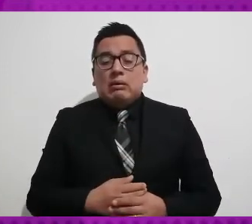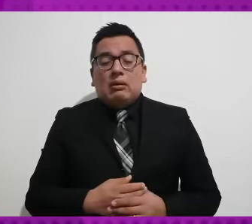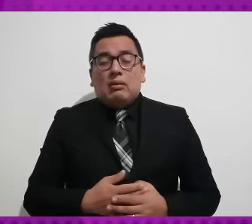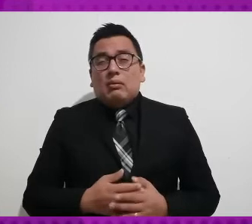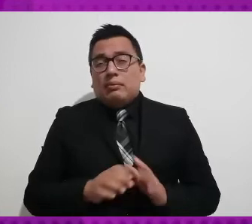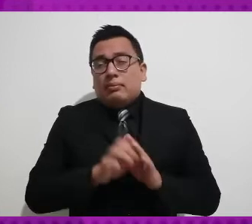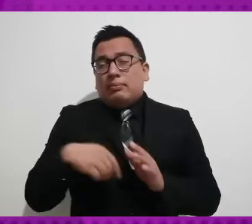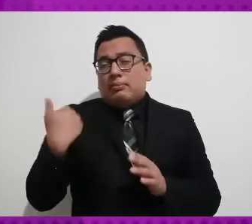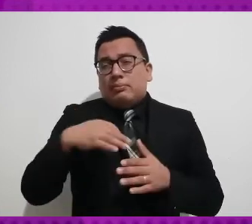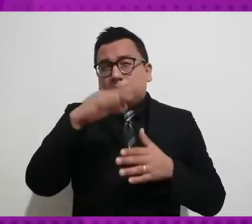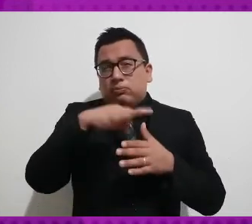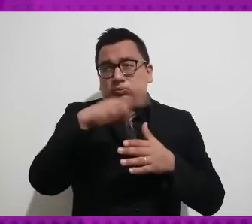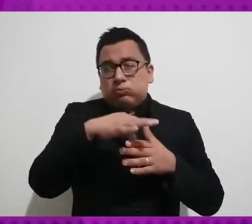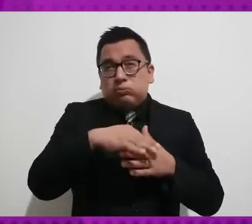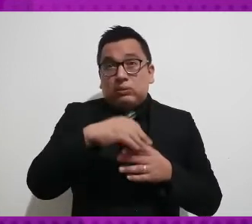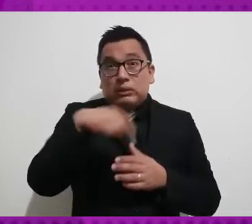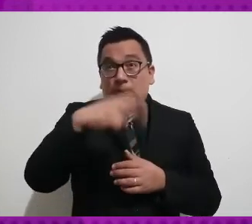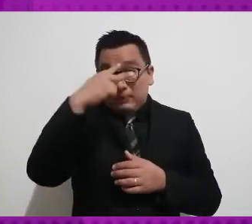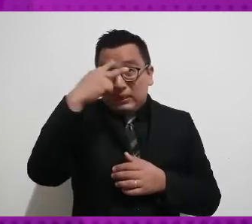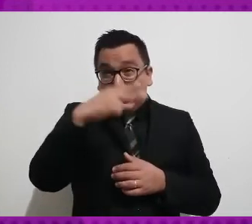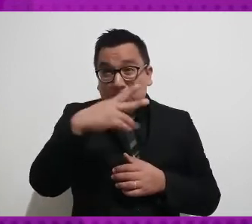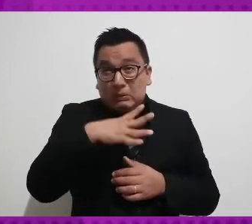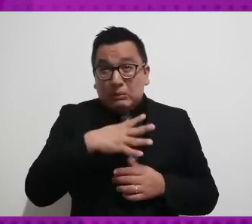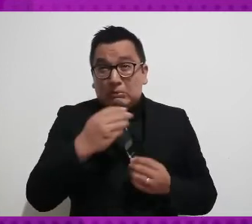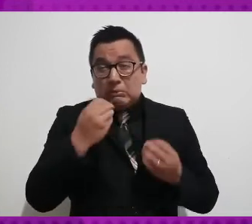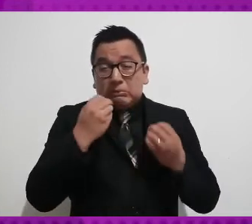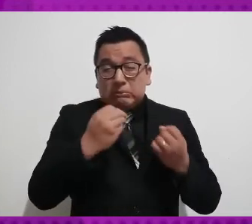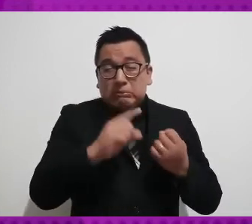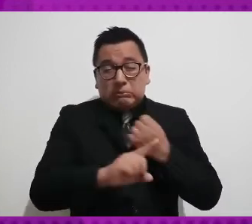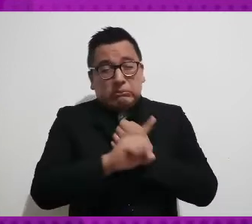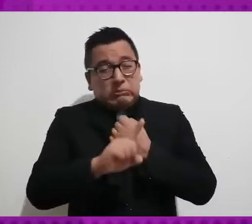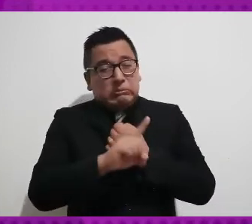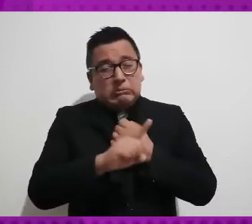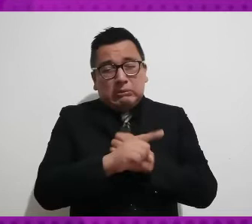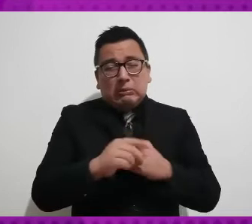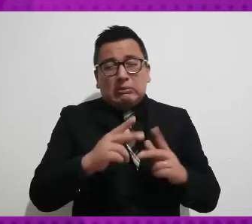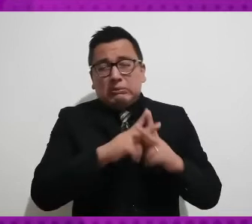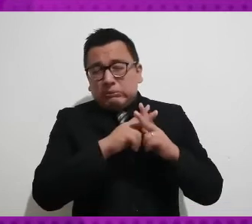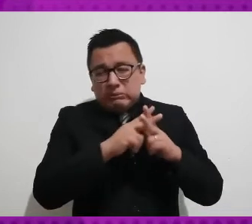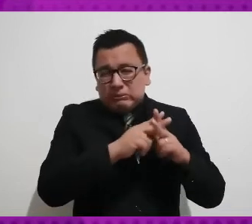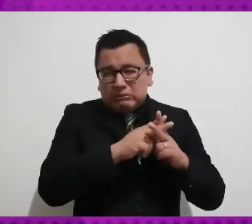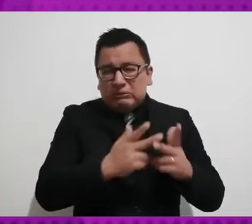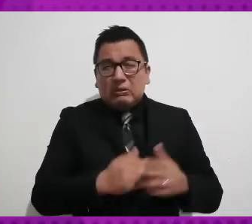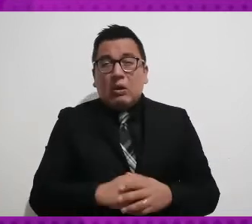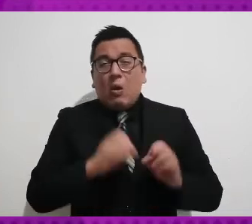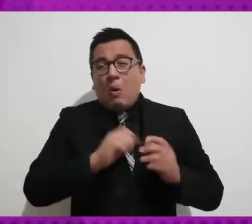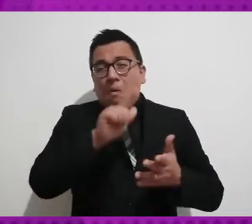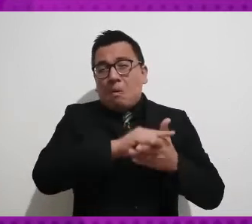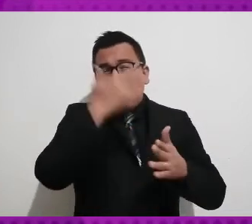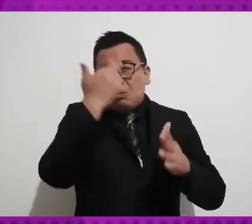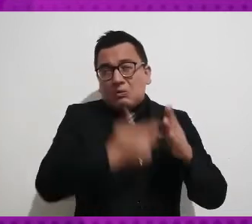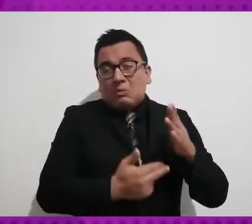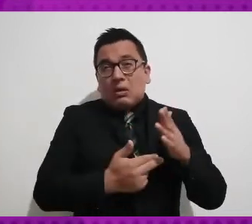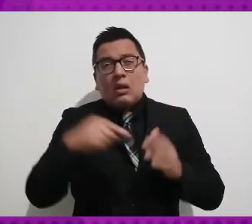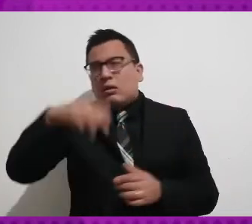durante este proceso electoral en el país. Afortunadamente Coahuila permaneció exento de ellos, pero necesitamos ver, me parece,